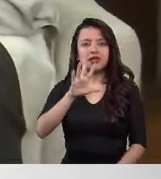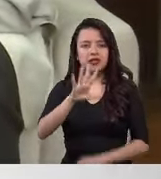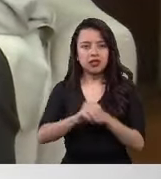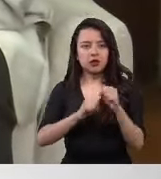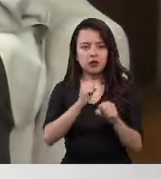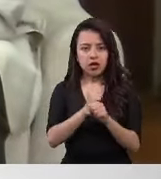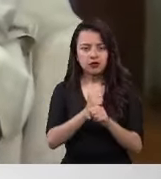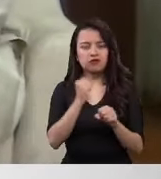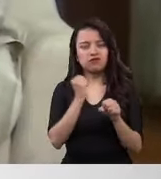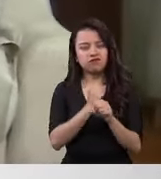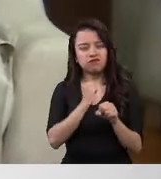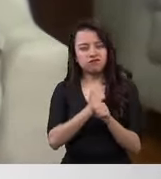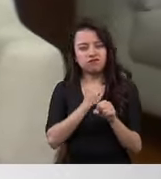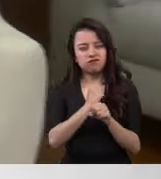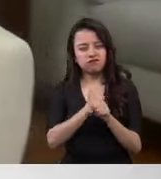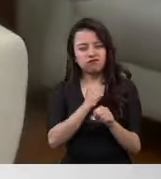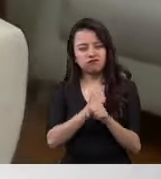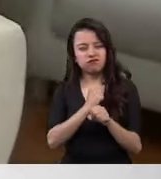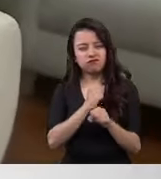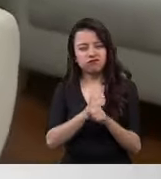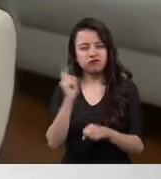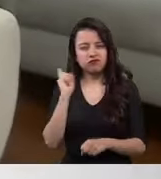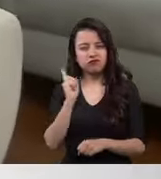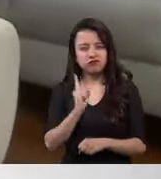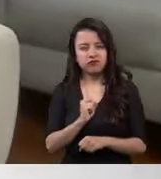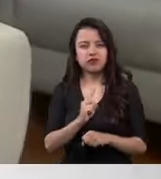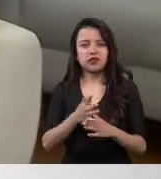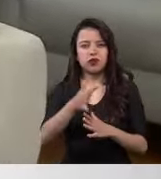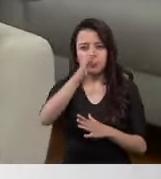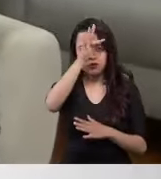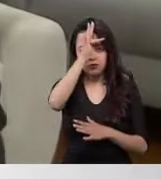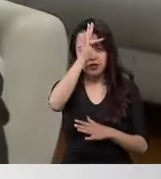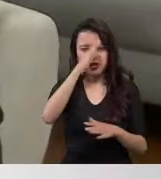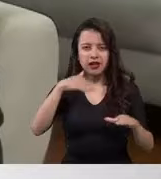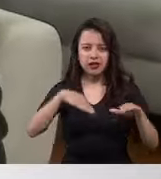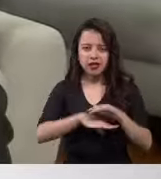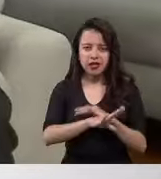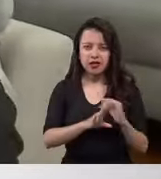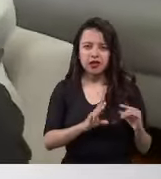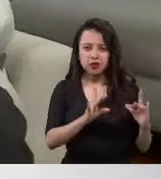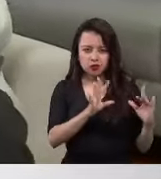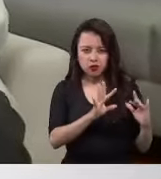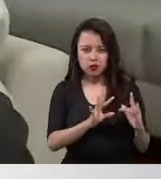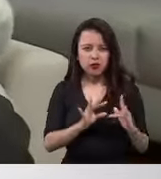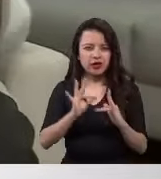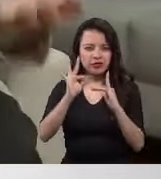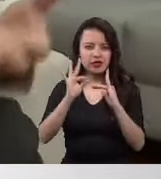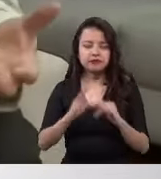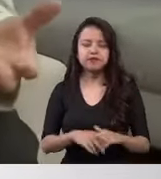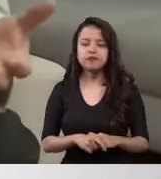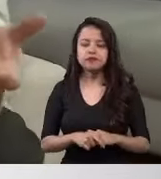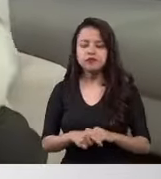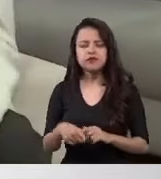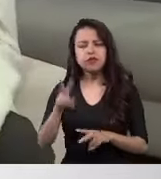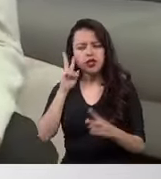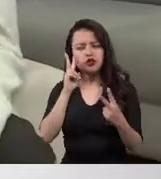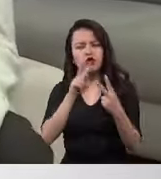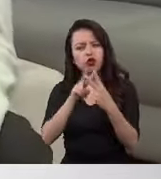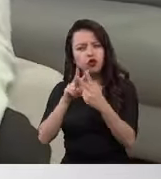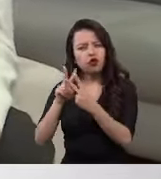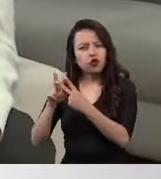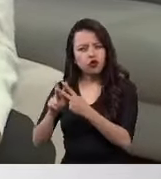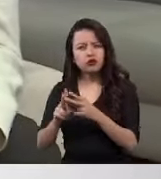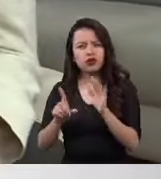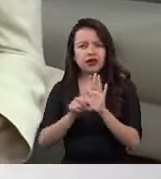en urgencias. Tengo un centro médico en un barrio popular de Manizales. Yo conozco de las afugias de la salud, la ley